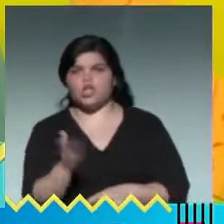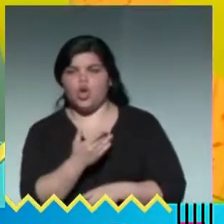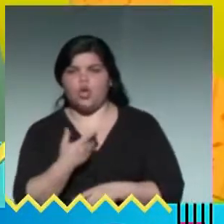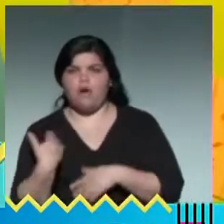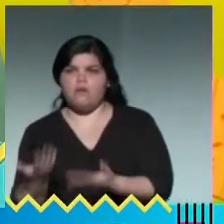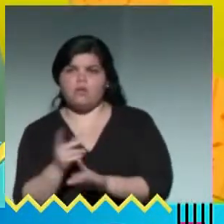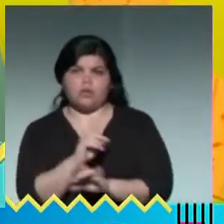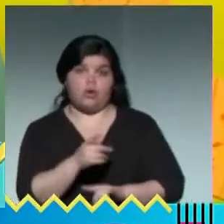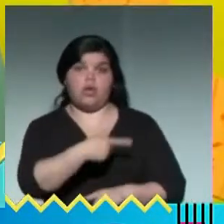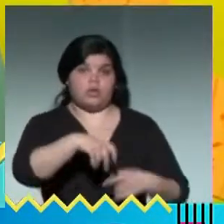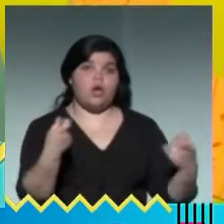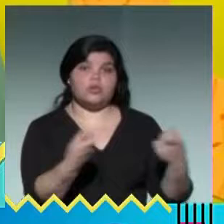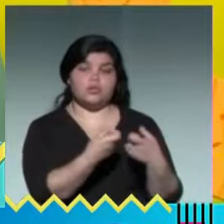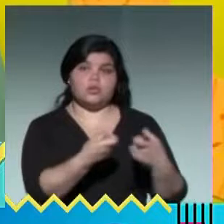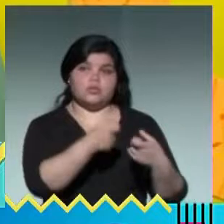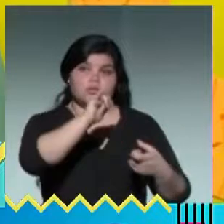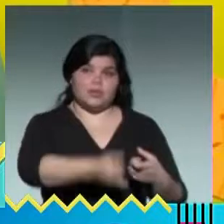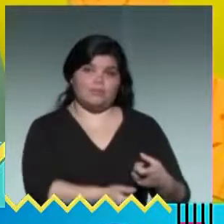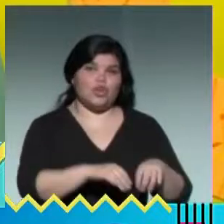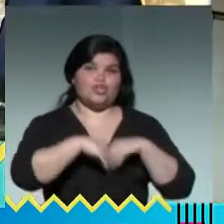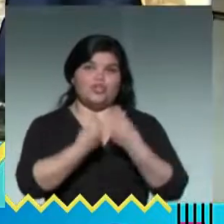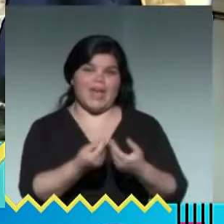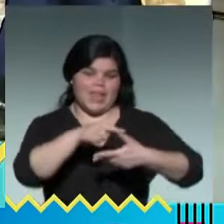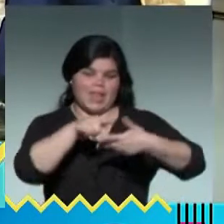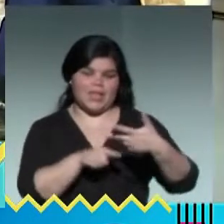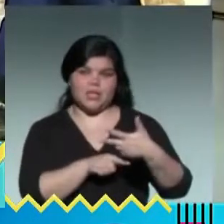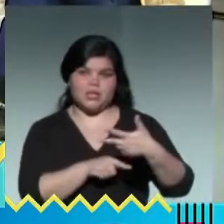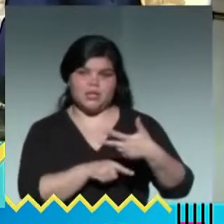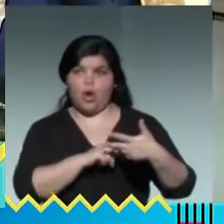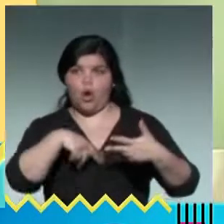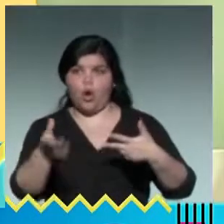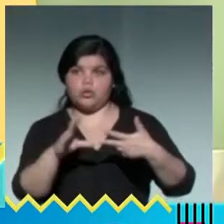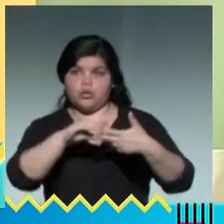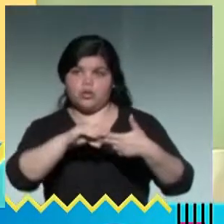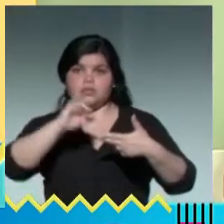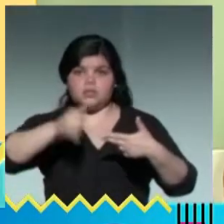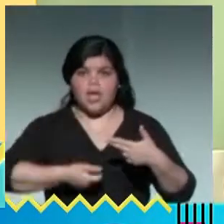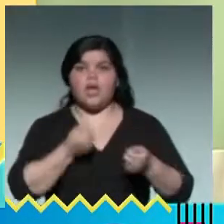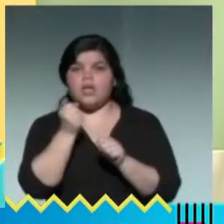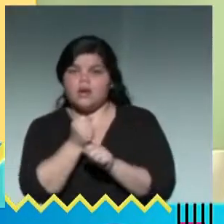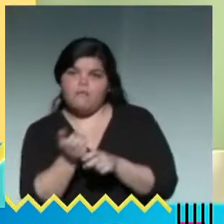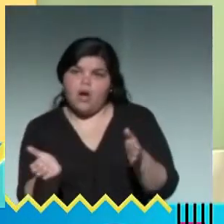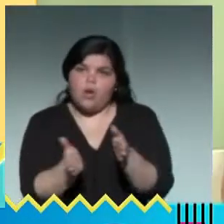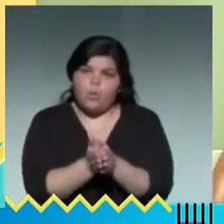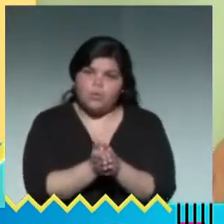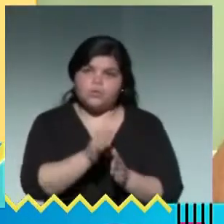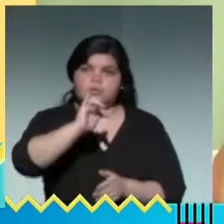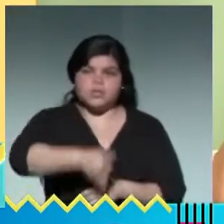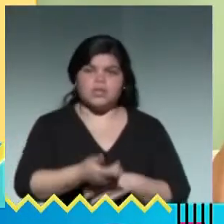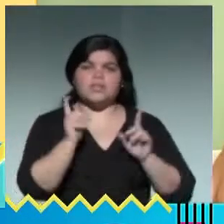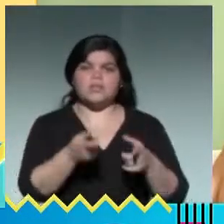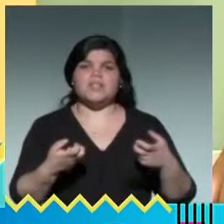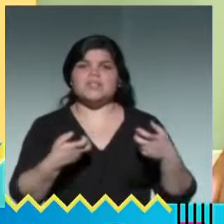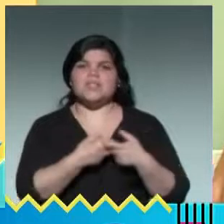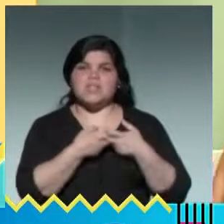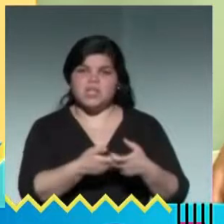una asociación muy importante de taxistas, pero hay 3 asociaciones, con las otras 2 sí hemos ido trabajando en la medida que hemos podido. Hemos trabajado mucho con el sindicato de